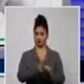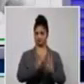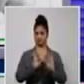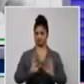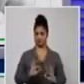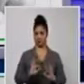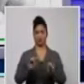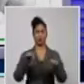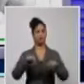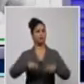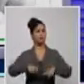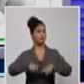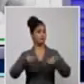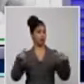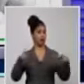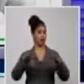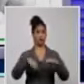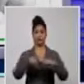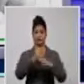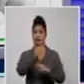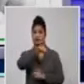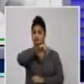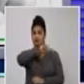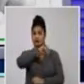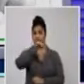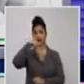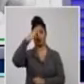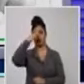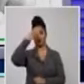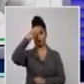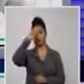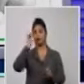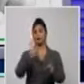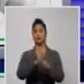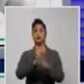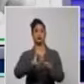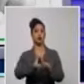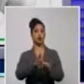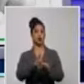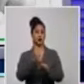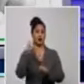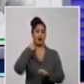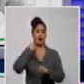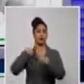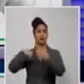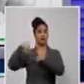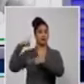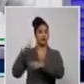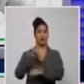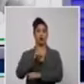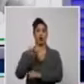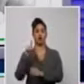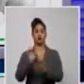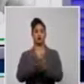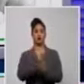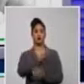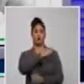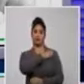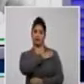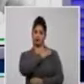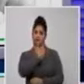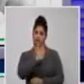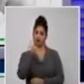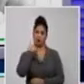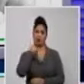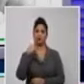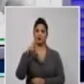más alta de confirmados en el país desde el inicio de la epidemia el pasado 11 de marzo de 2020. A pesar de